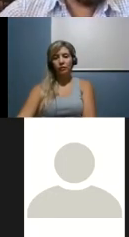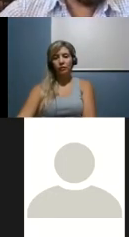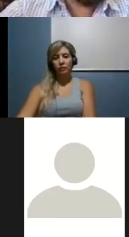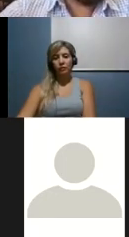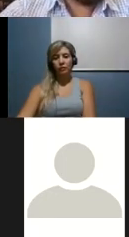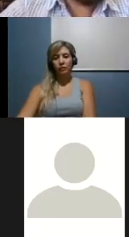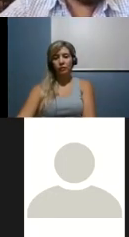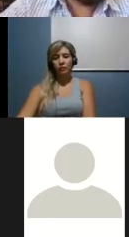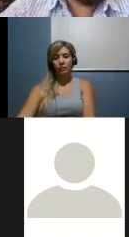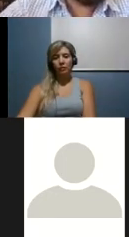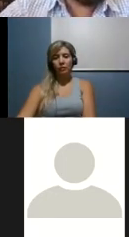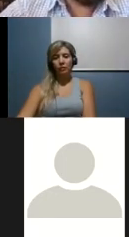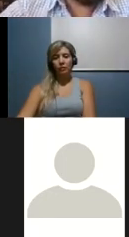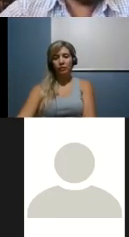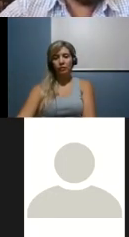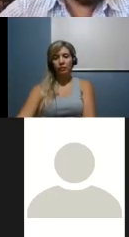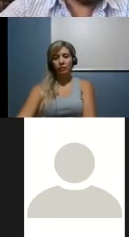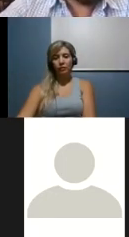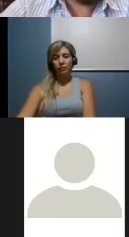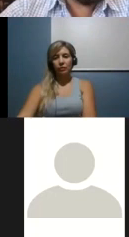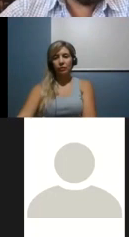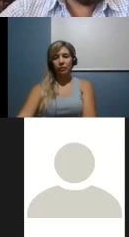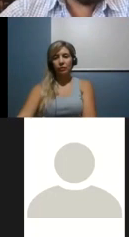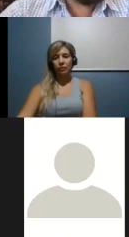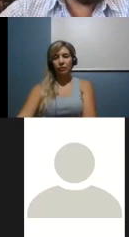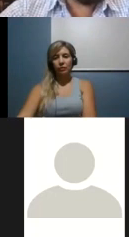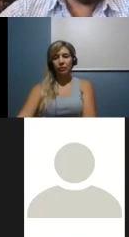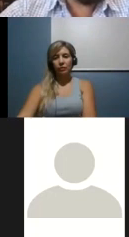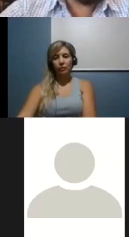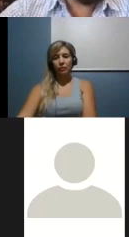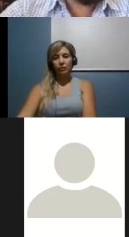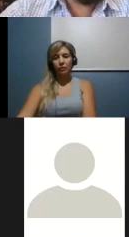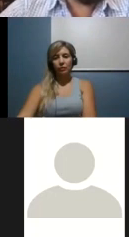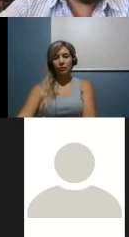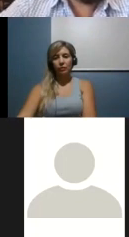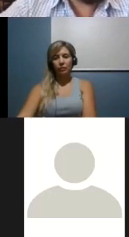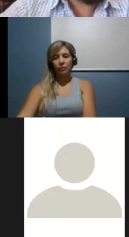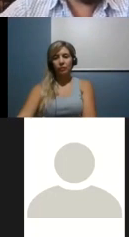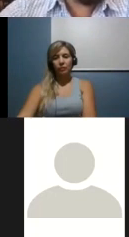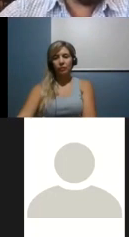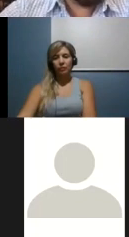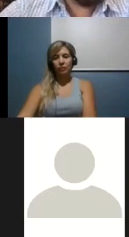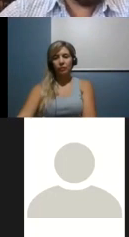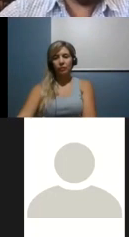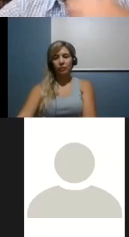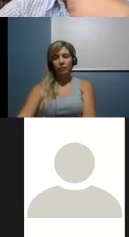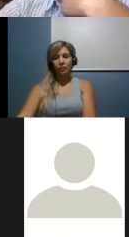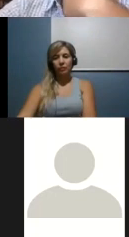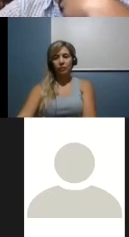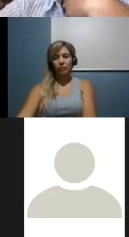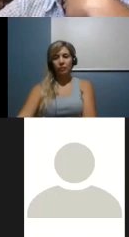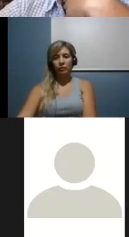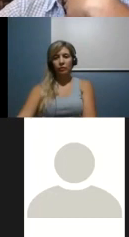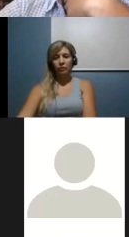la diversidad que tiene a una empresa pública, y a, un ser, a una empresa privada y un servicio privado. Por otro lado, reforzar